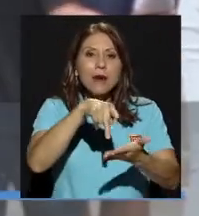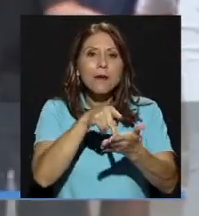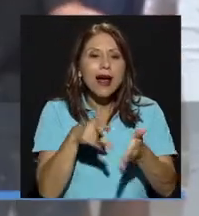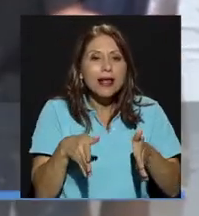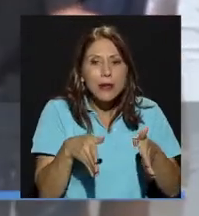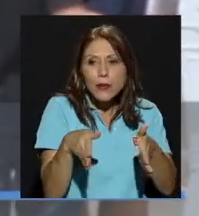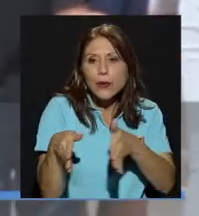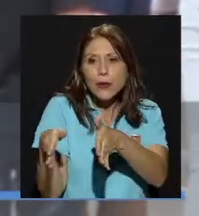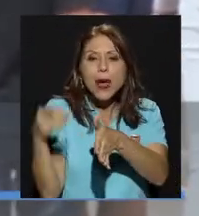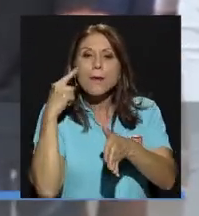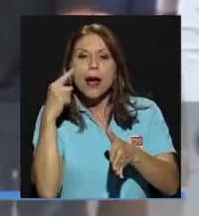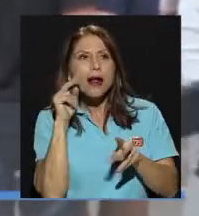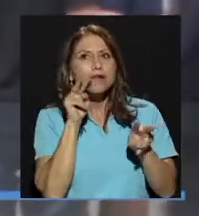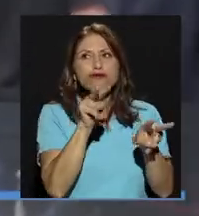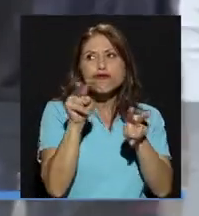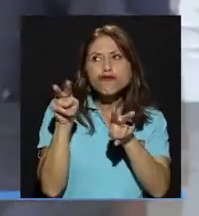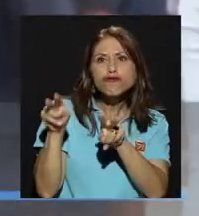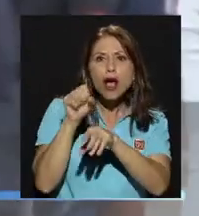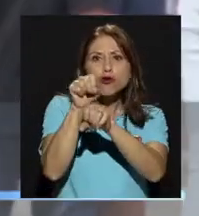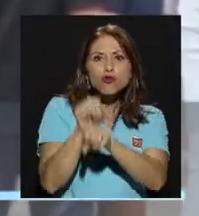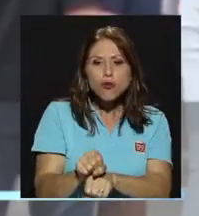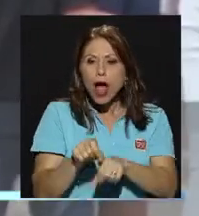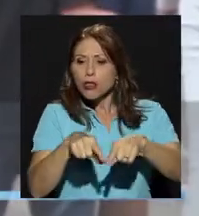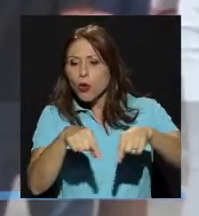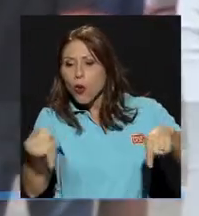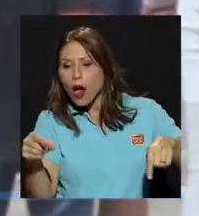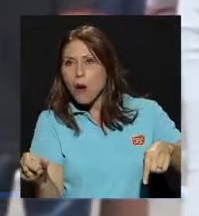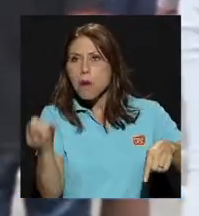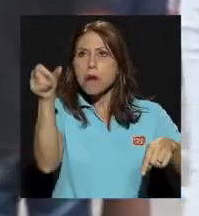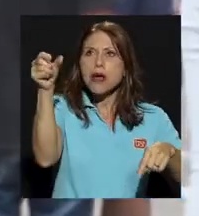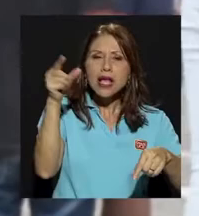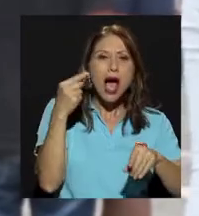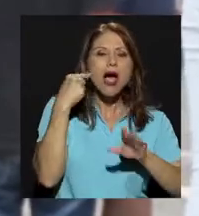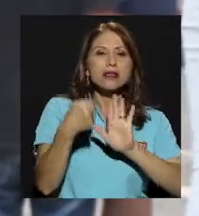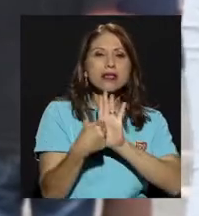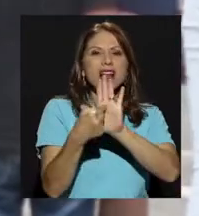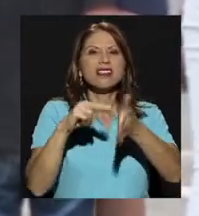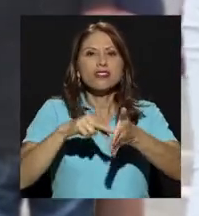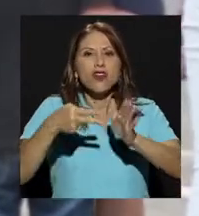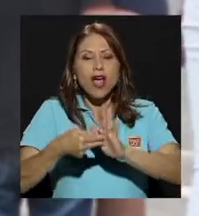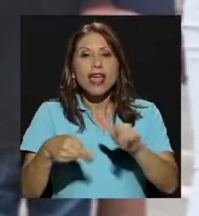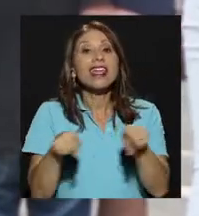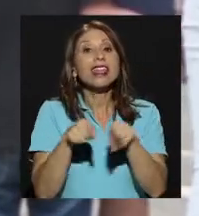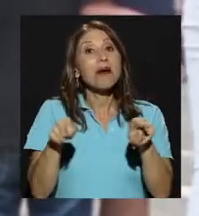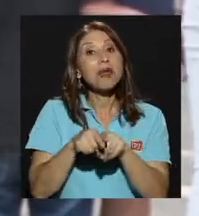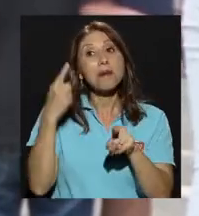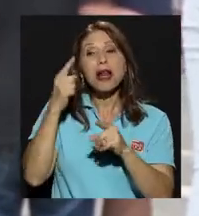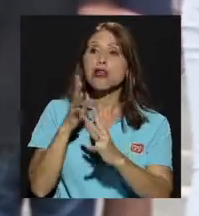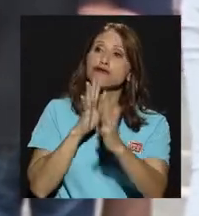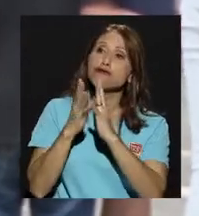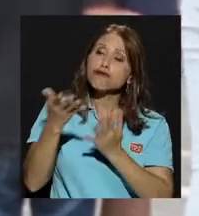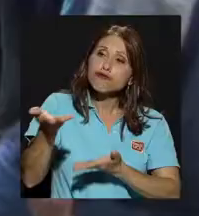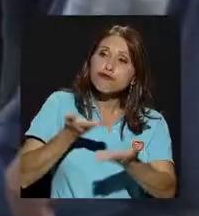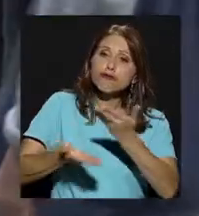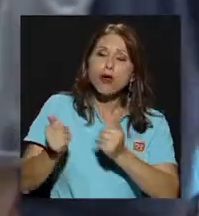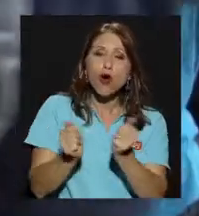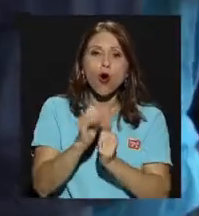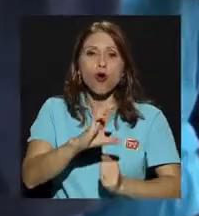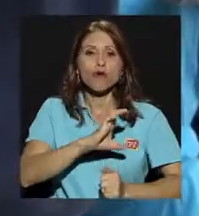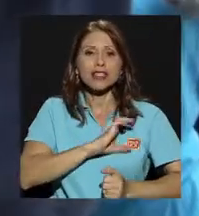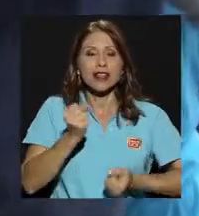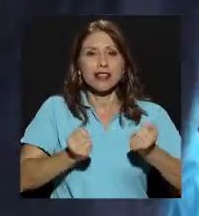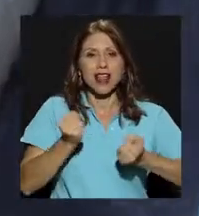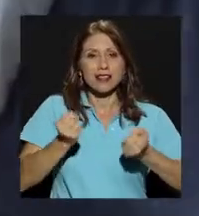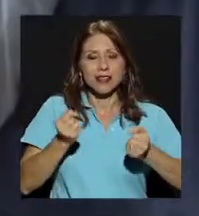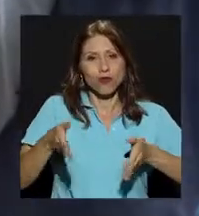la señalización, que ellos se vayan acostumbrando de la señalización y también que interactúen con el oficial de tránsito en las